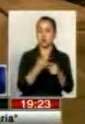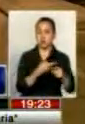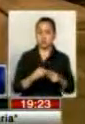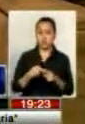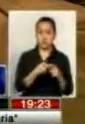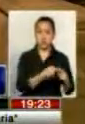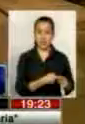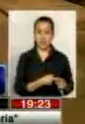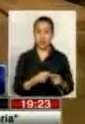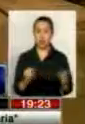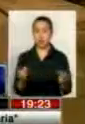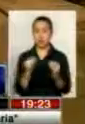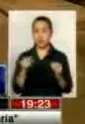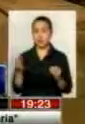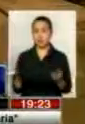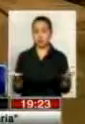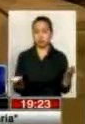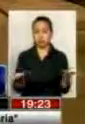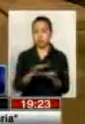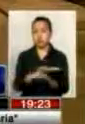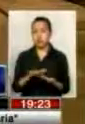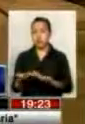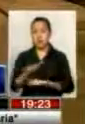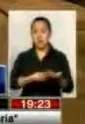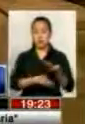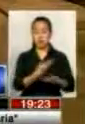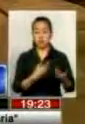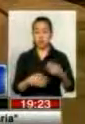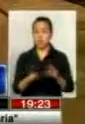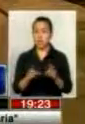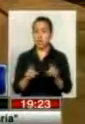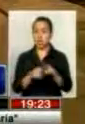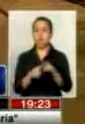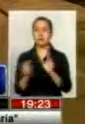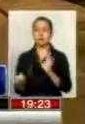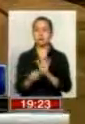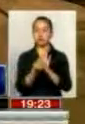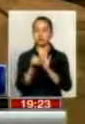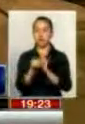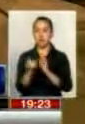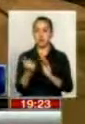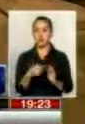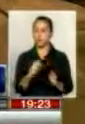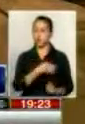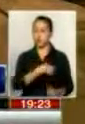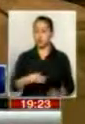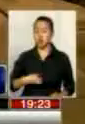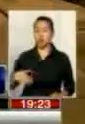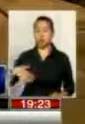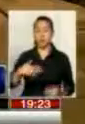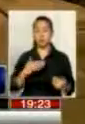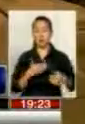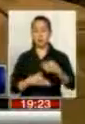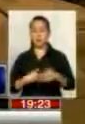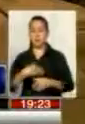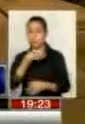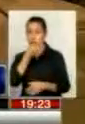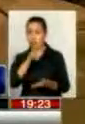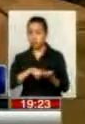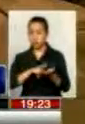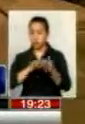ese diálogo, esa conversación lo hemos planteado, ha sido el sello también del gobierno, que es para poder avanzar en la concreción del mismo